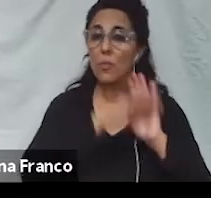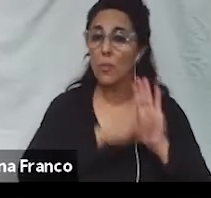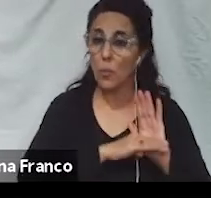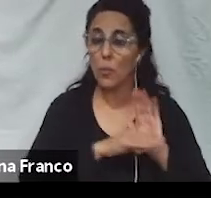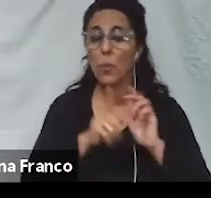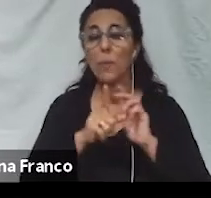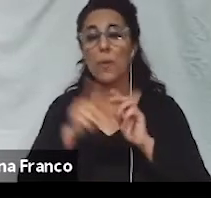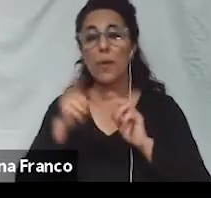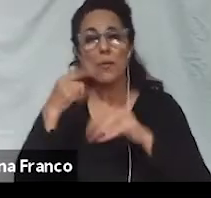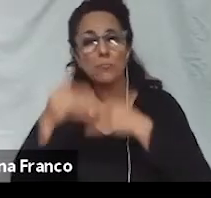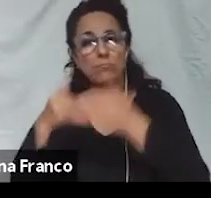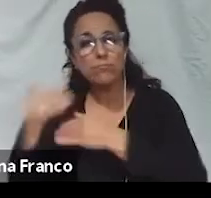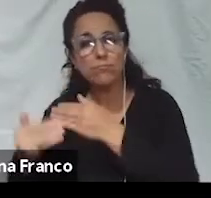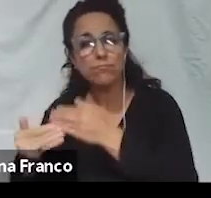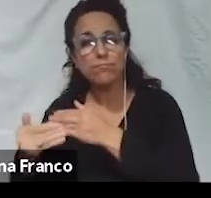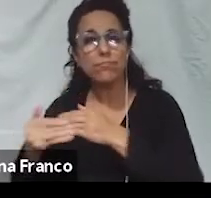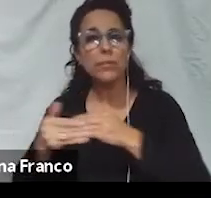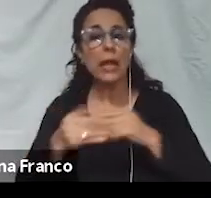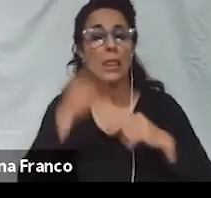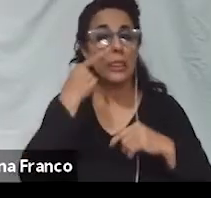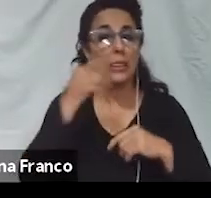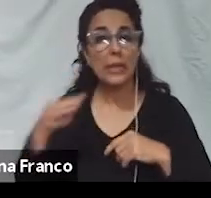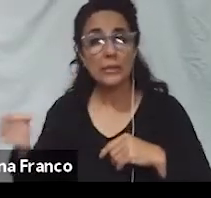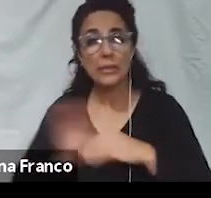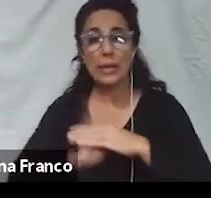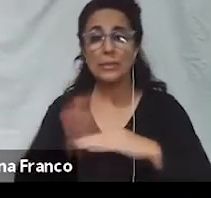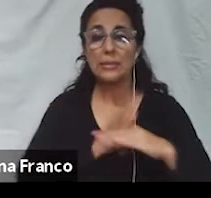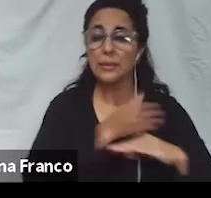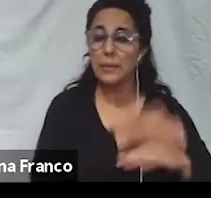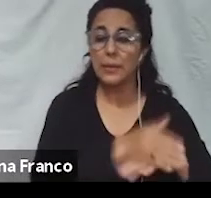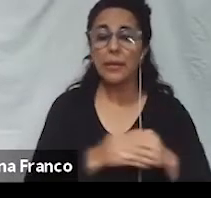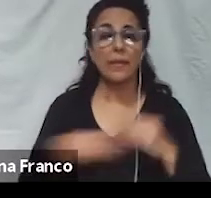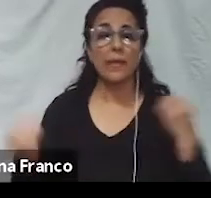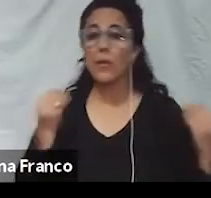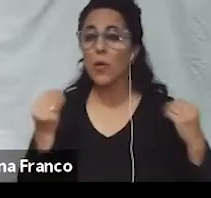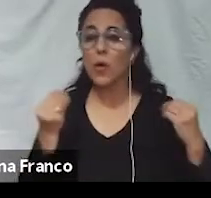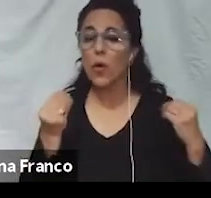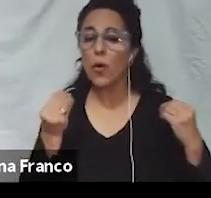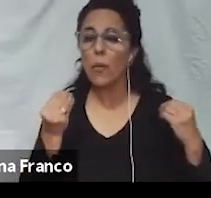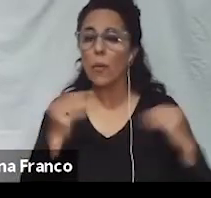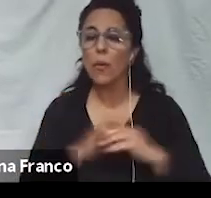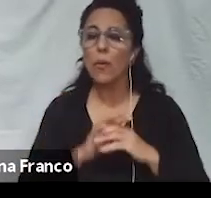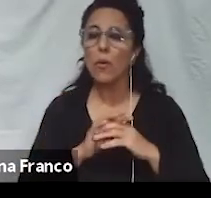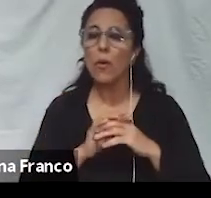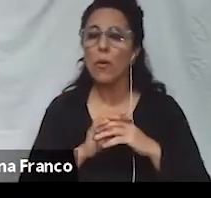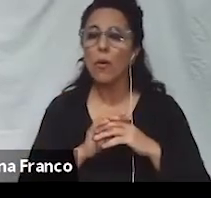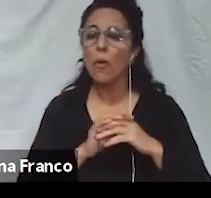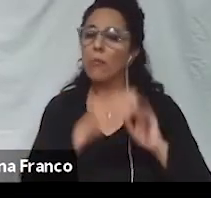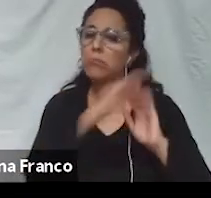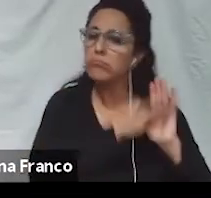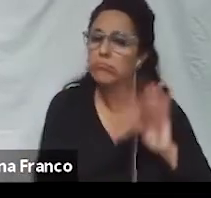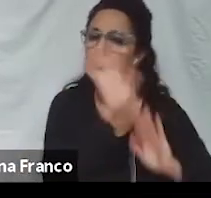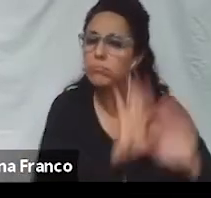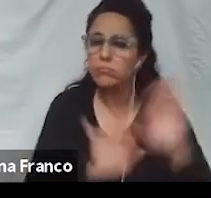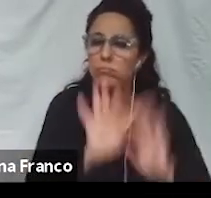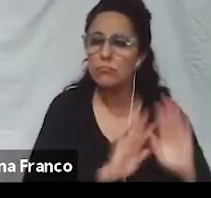los documentos y las metodologías que utiliza un tester de accesibilidad y cómo elaborar una auditoría de